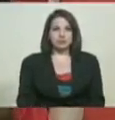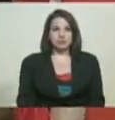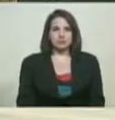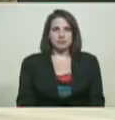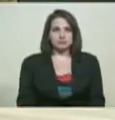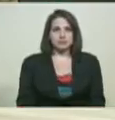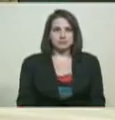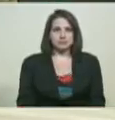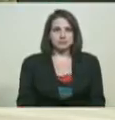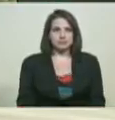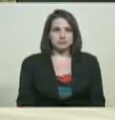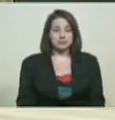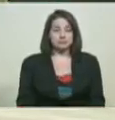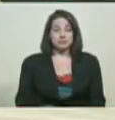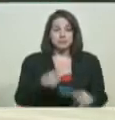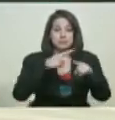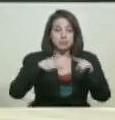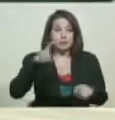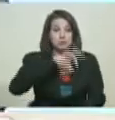buscarlo en los concretos